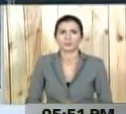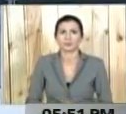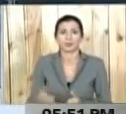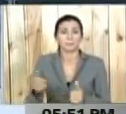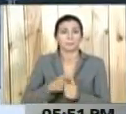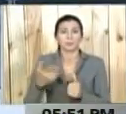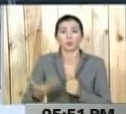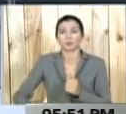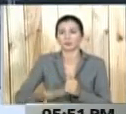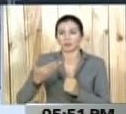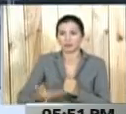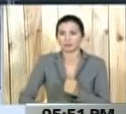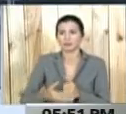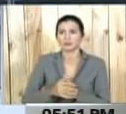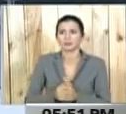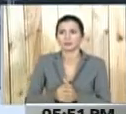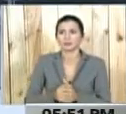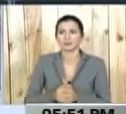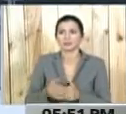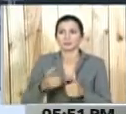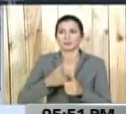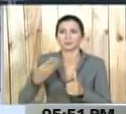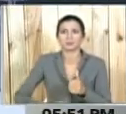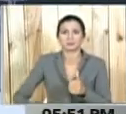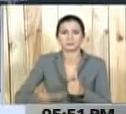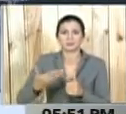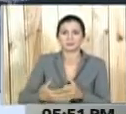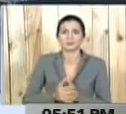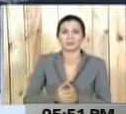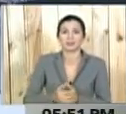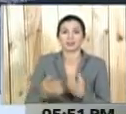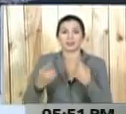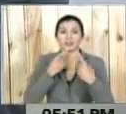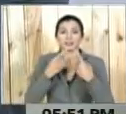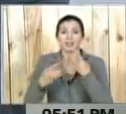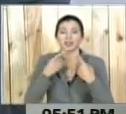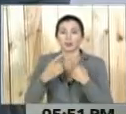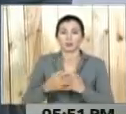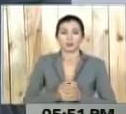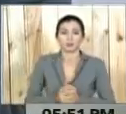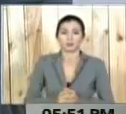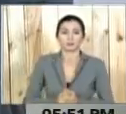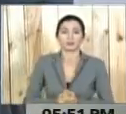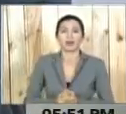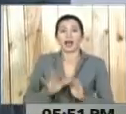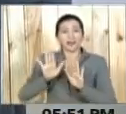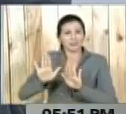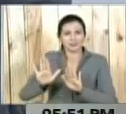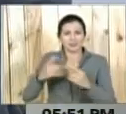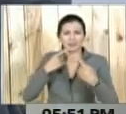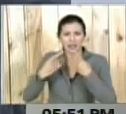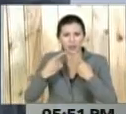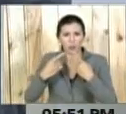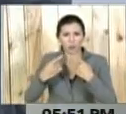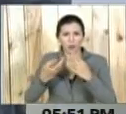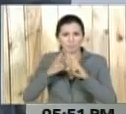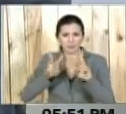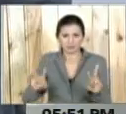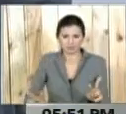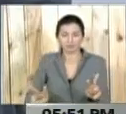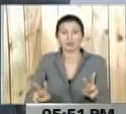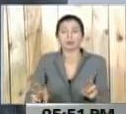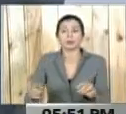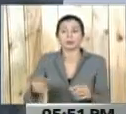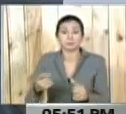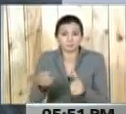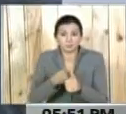principal, es decir, la premisa fundamental de un diálogo de ese nivel parte en el reconocimiento